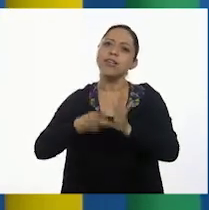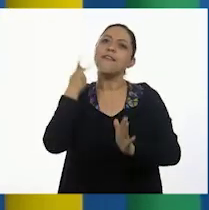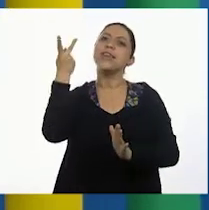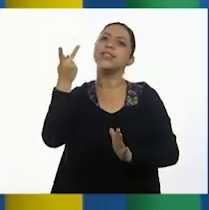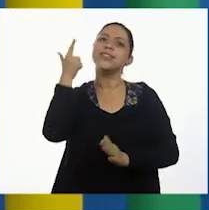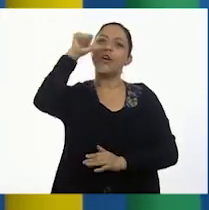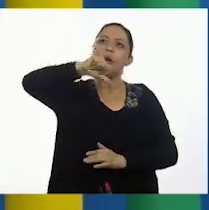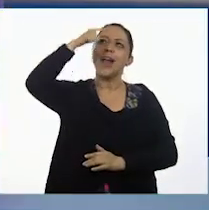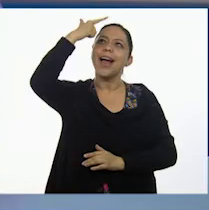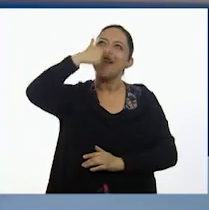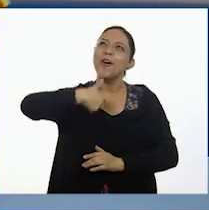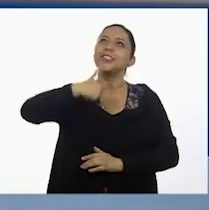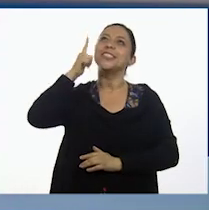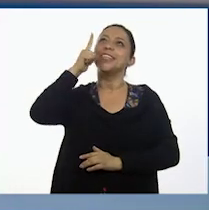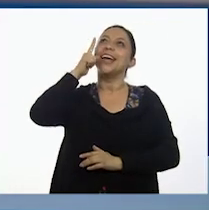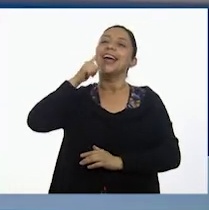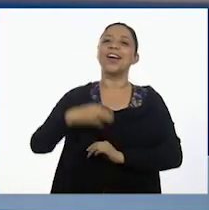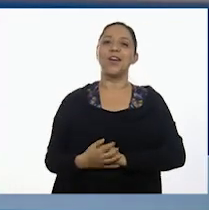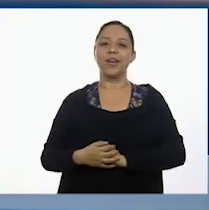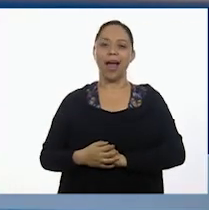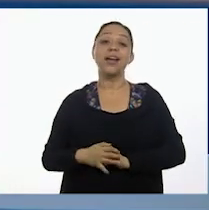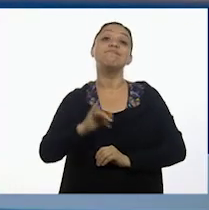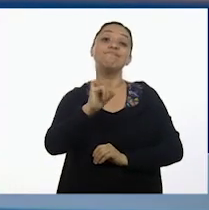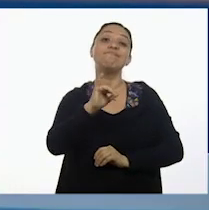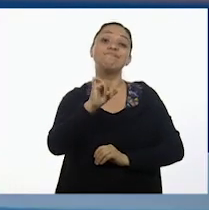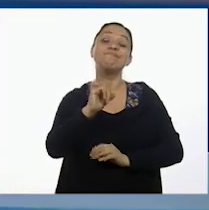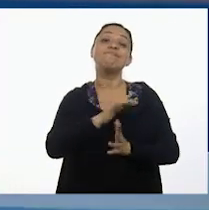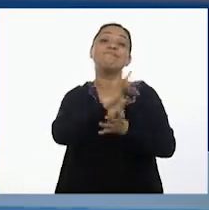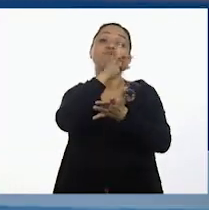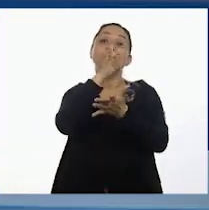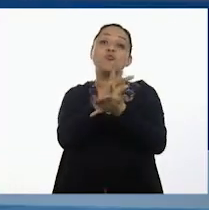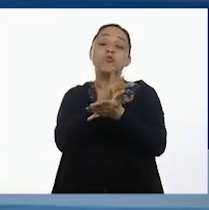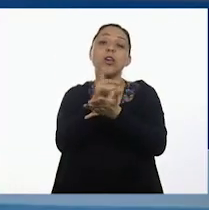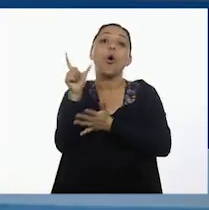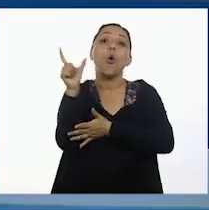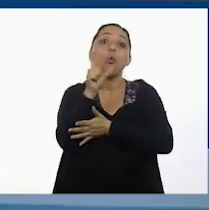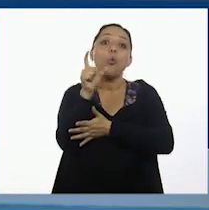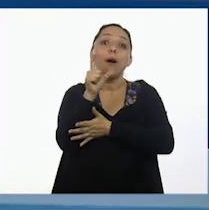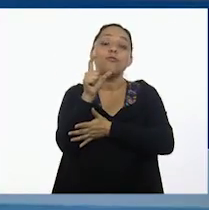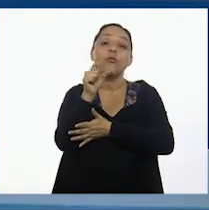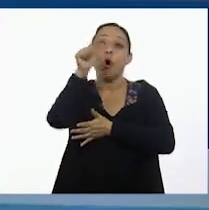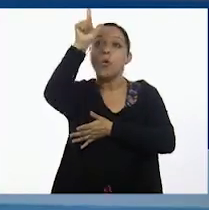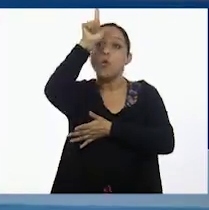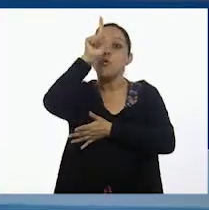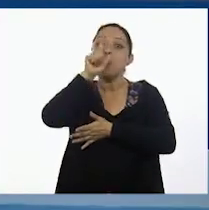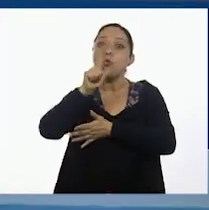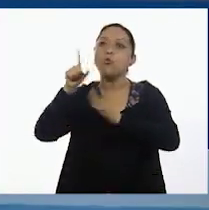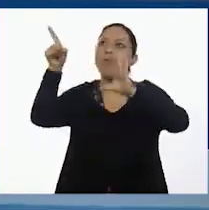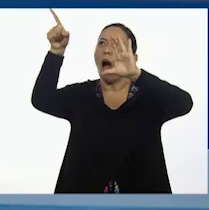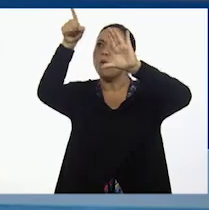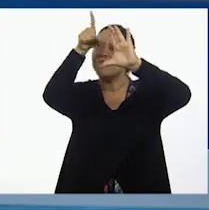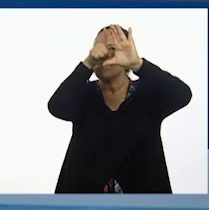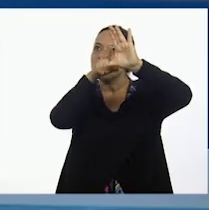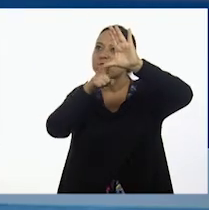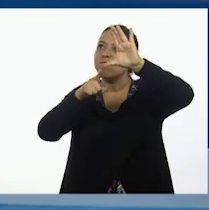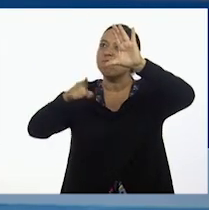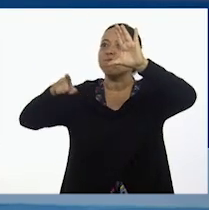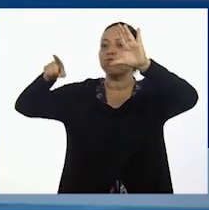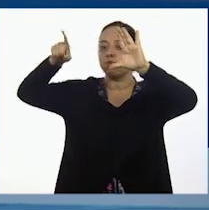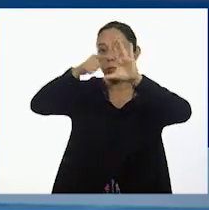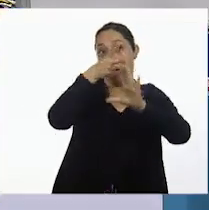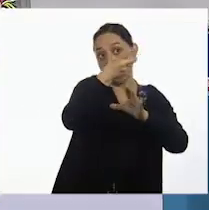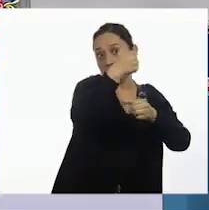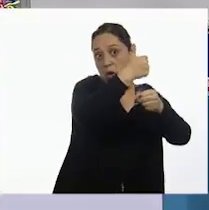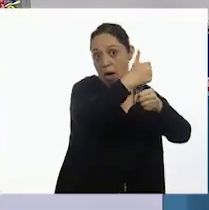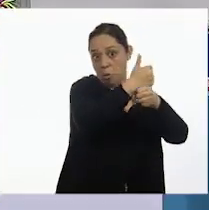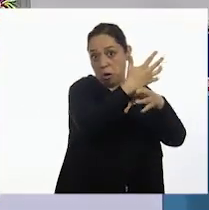noche. Sí, es que solo se puede ver al conejo cuando hay luna llena. Eso fue lo que me enseñó mi abuelo.